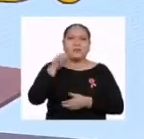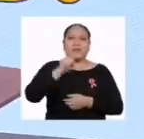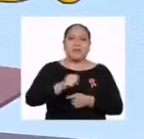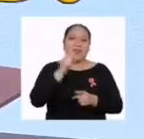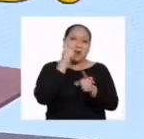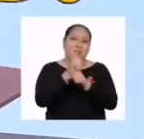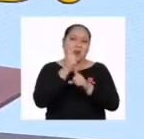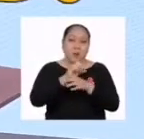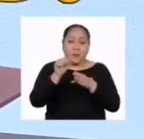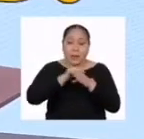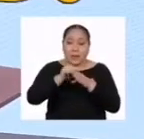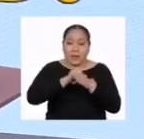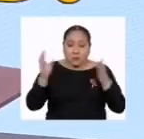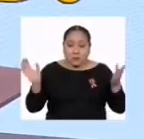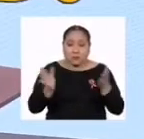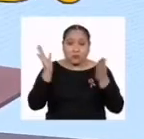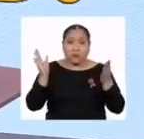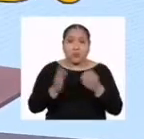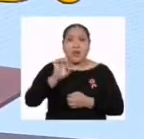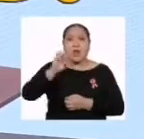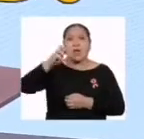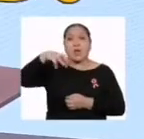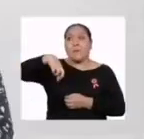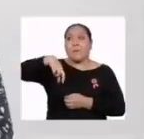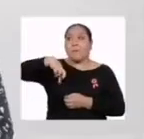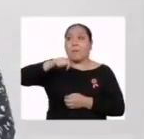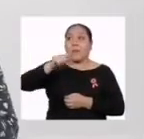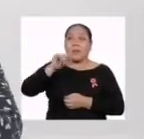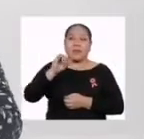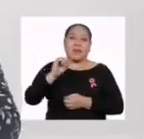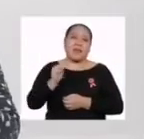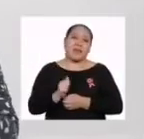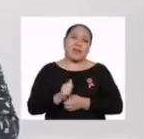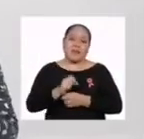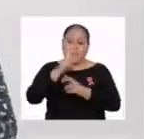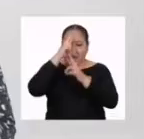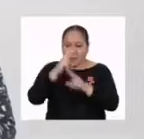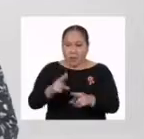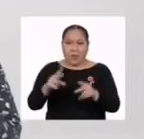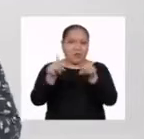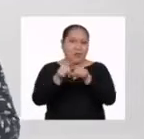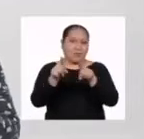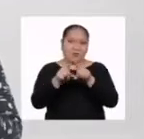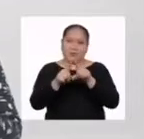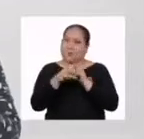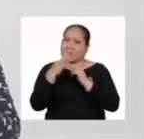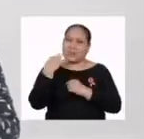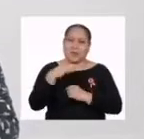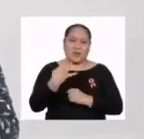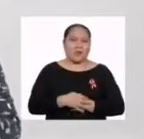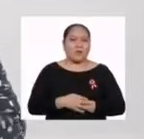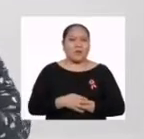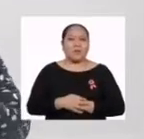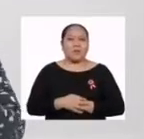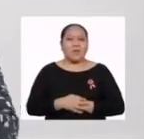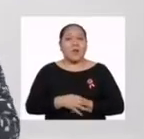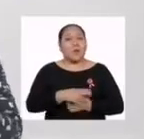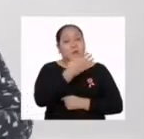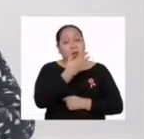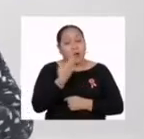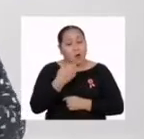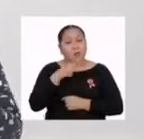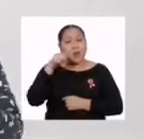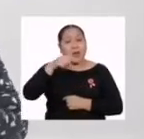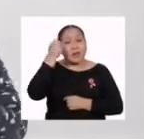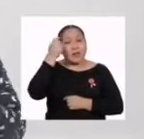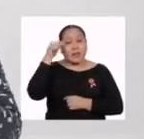y fomentemos la empatía y el respeto siempre. Claro que sí. ¿Y qué mejor ocasión para comprender